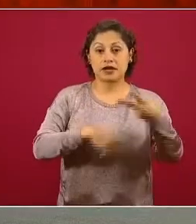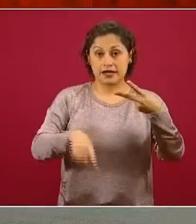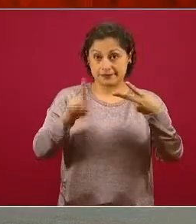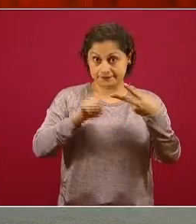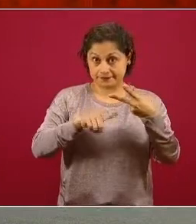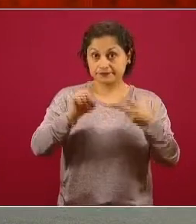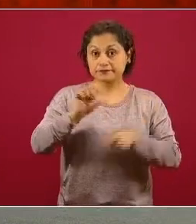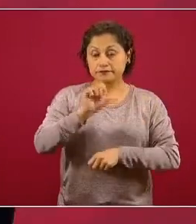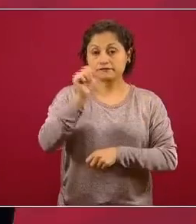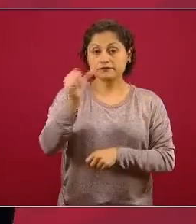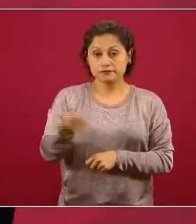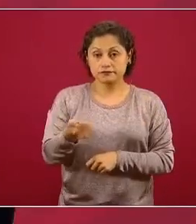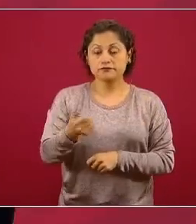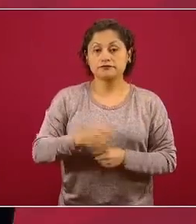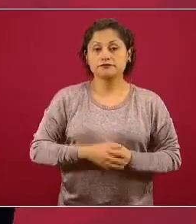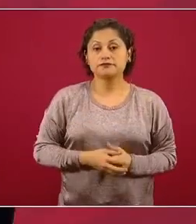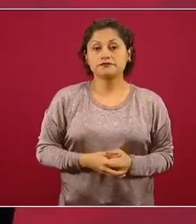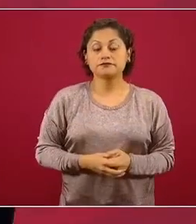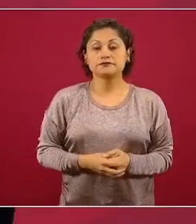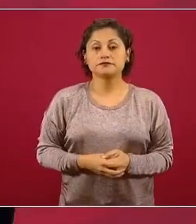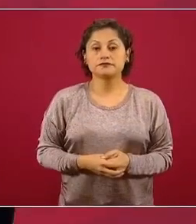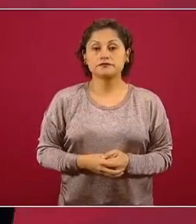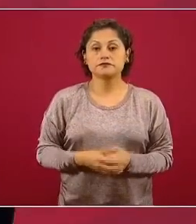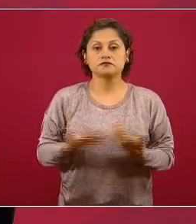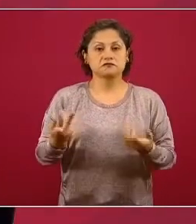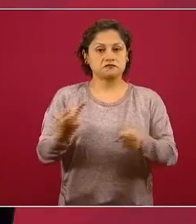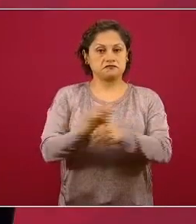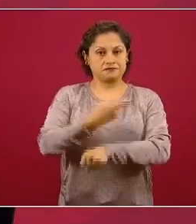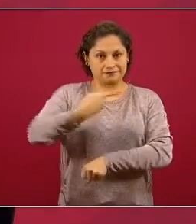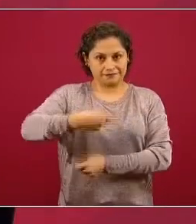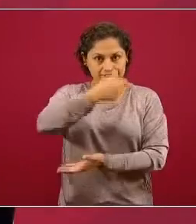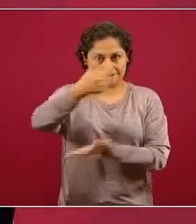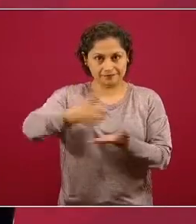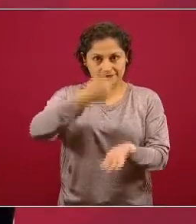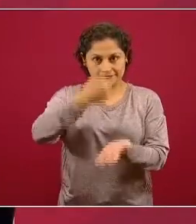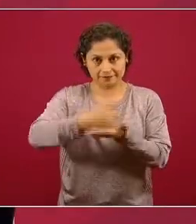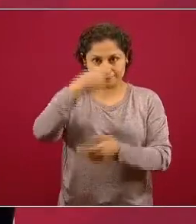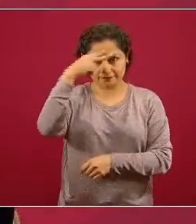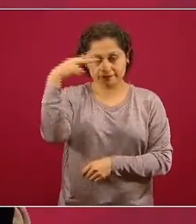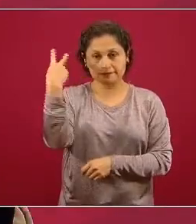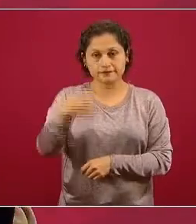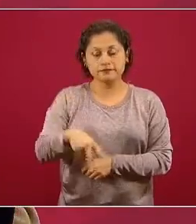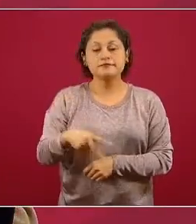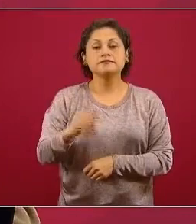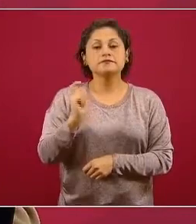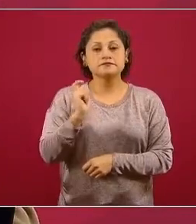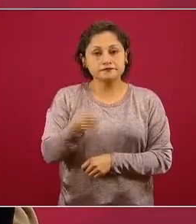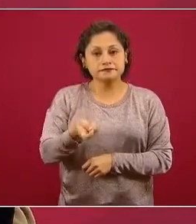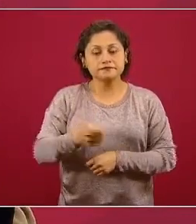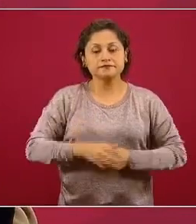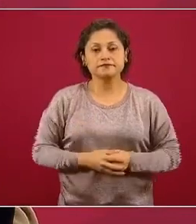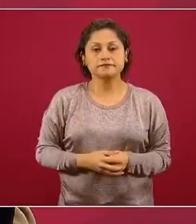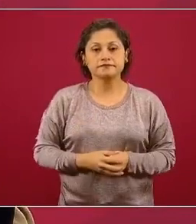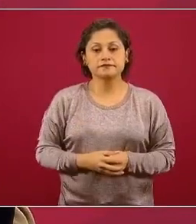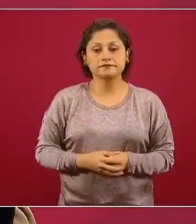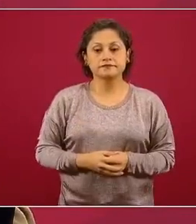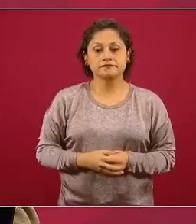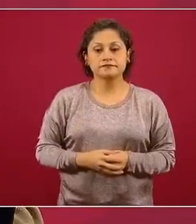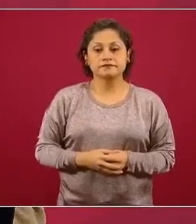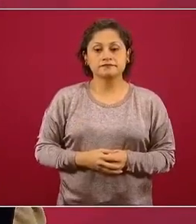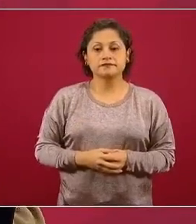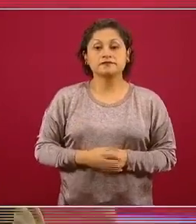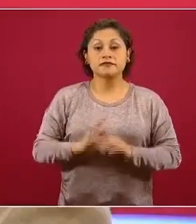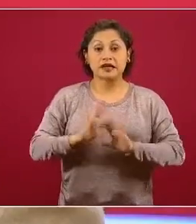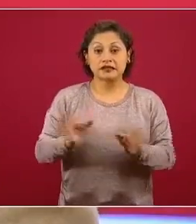señal, que ya la comentamos de manera detallada respecto a la Ciudad de México, es que tenemos ya al menos 15 días, al menos